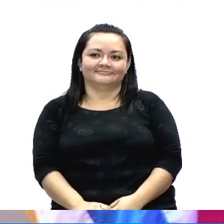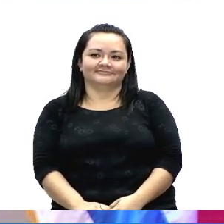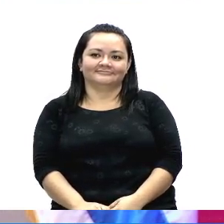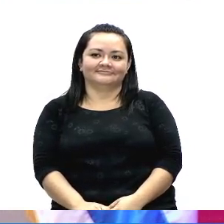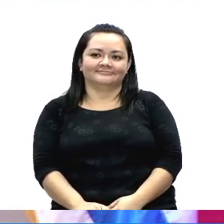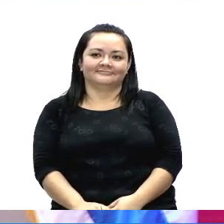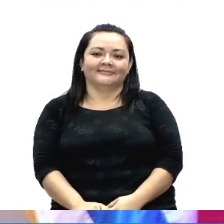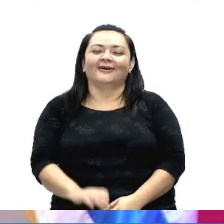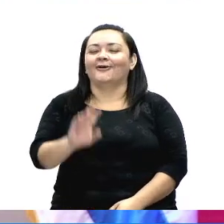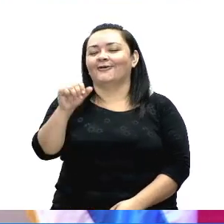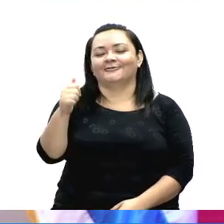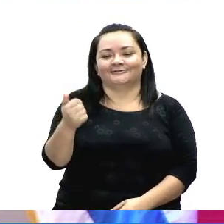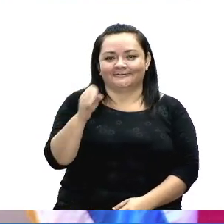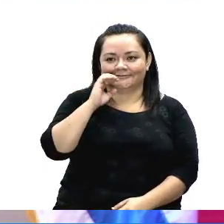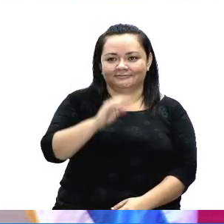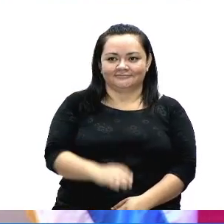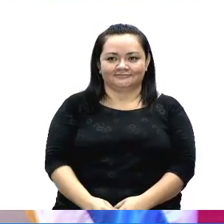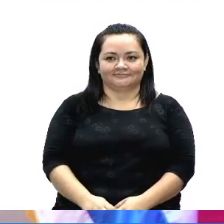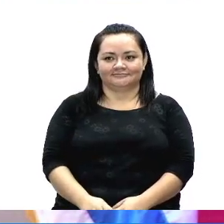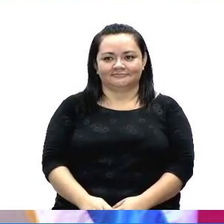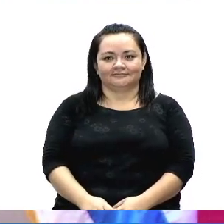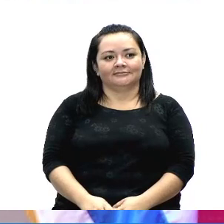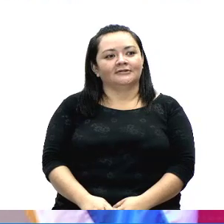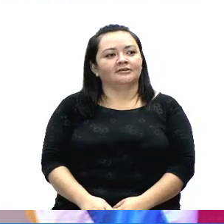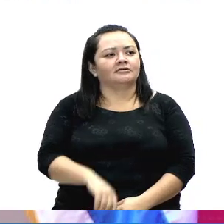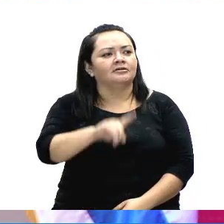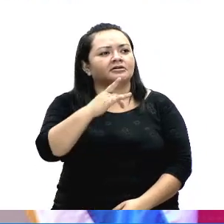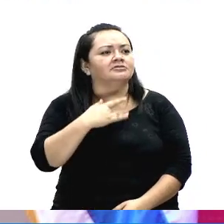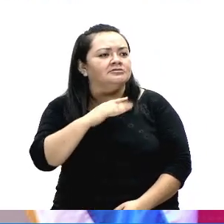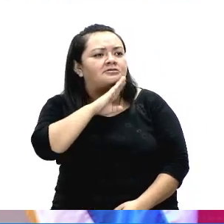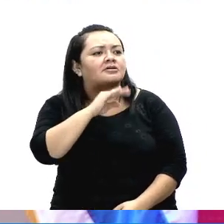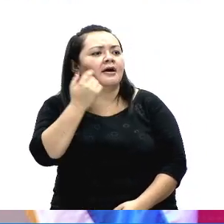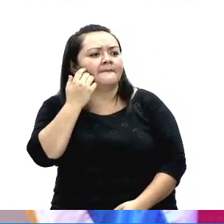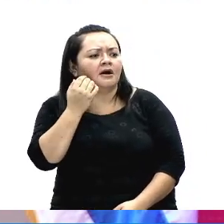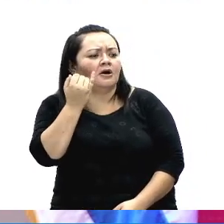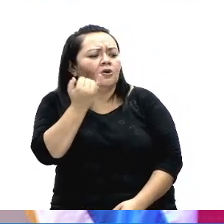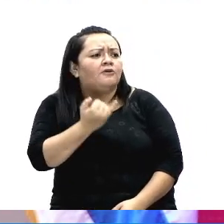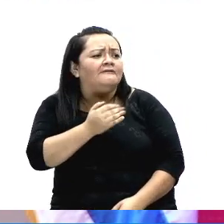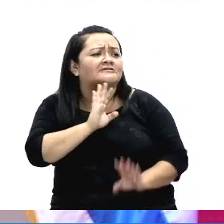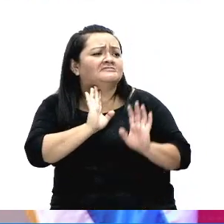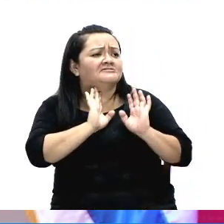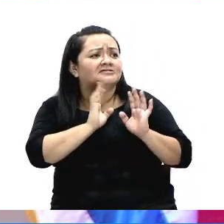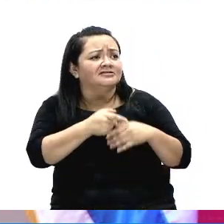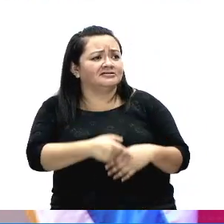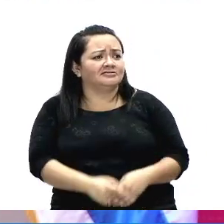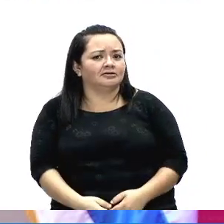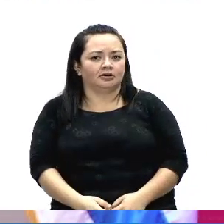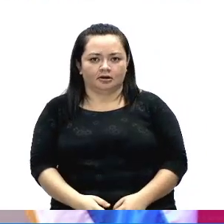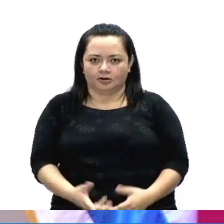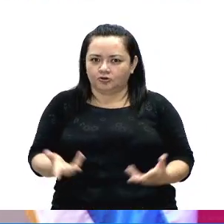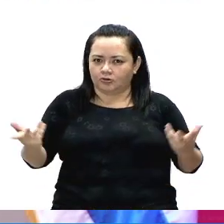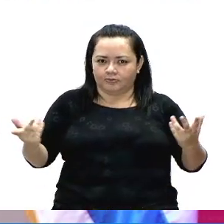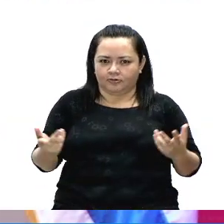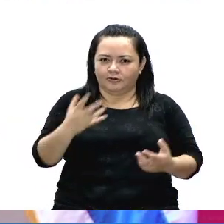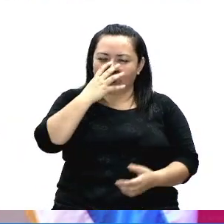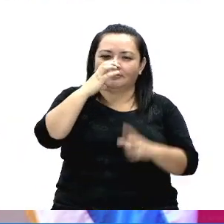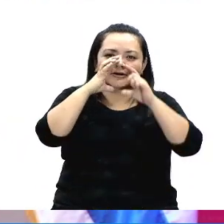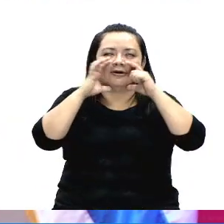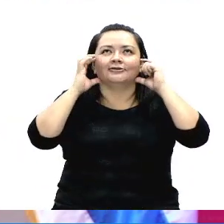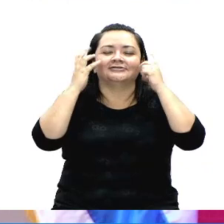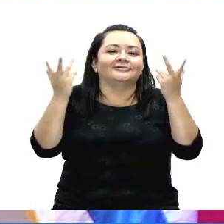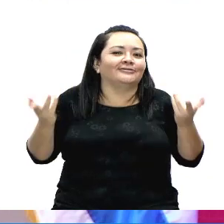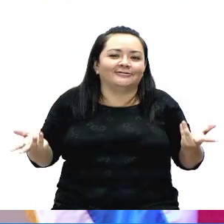o si no los otros verdad que está mal lo veo algo desmejorada dicto y como lo va a ver con la mascarilla